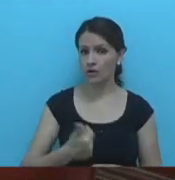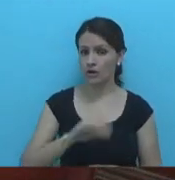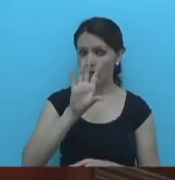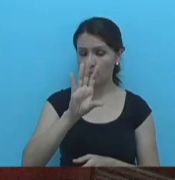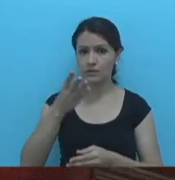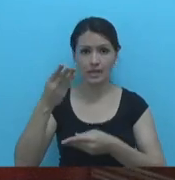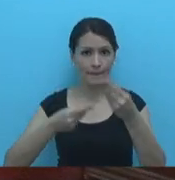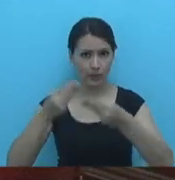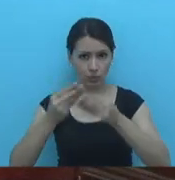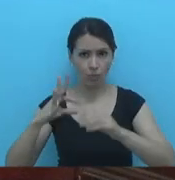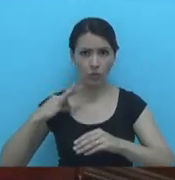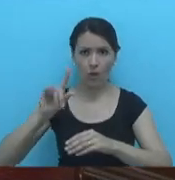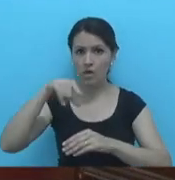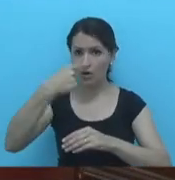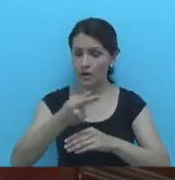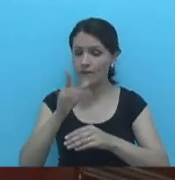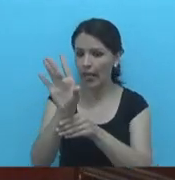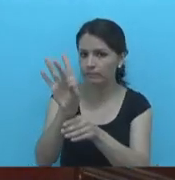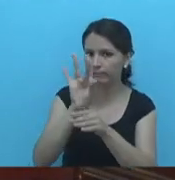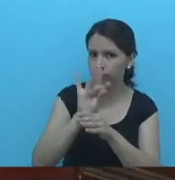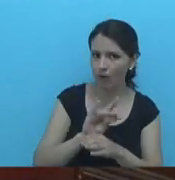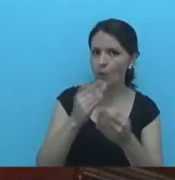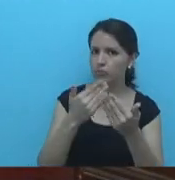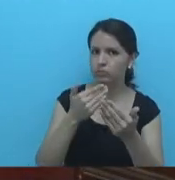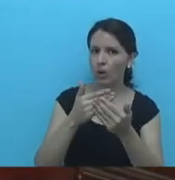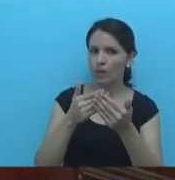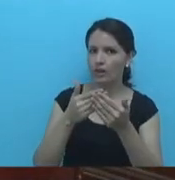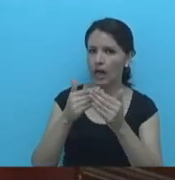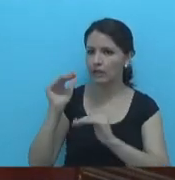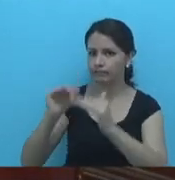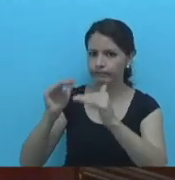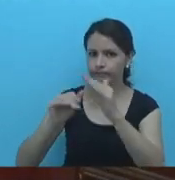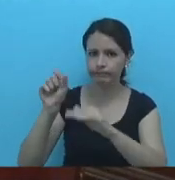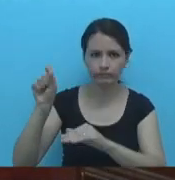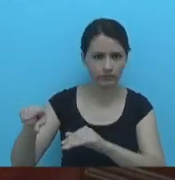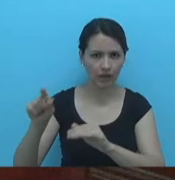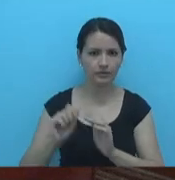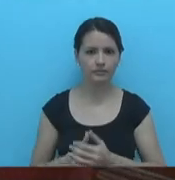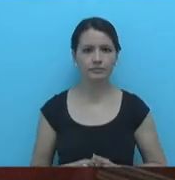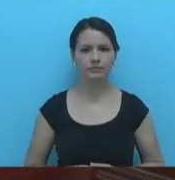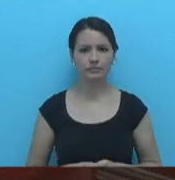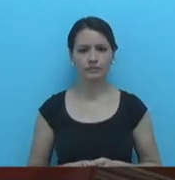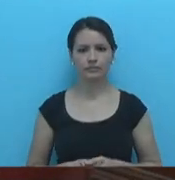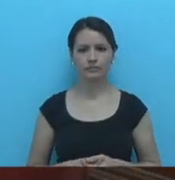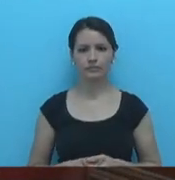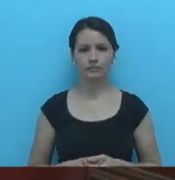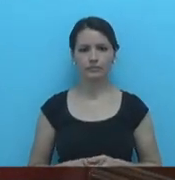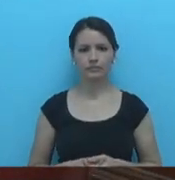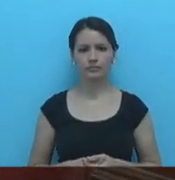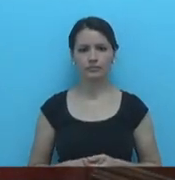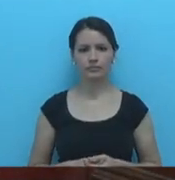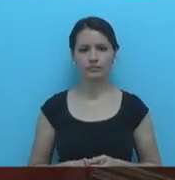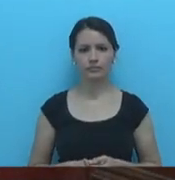al Poder Ejecutivo a realizar las adecuaciones que estime pertinente. Artículo 4. Comuníquese al Poder